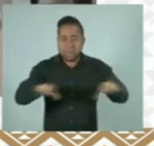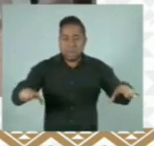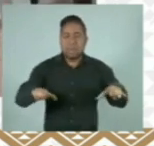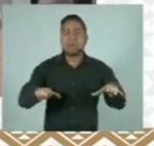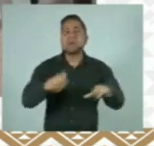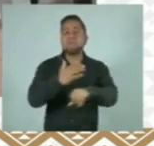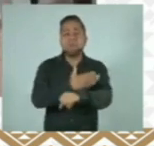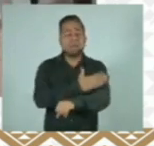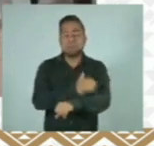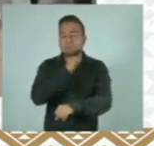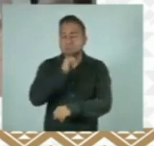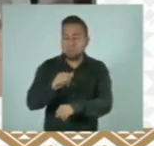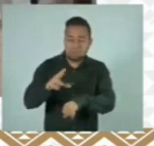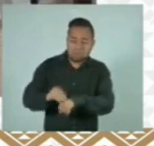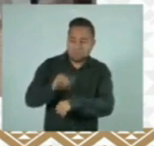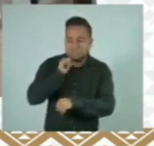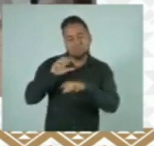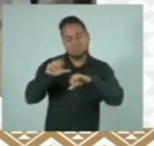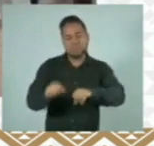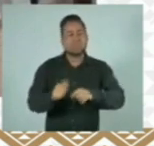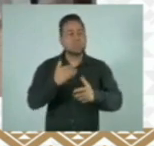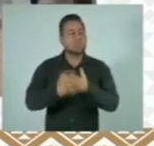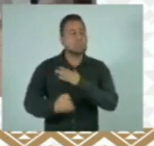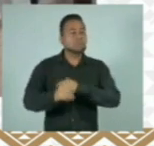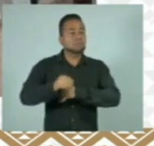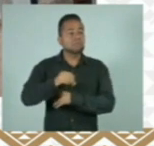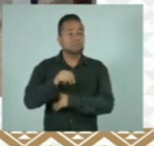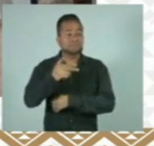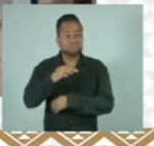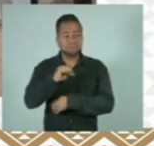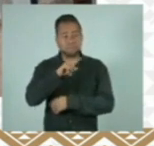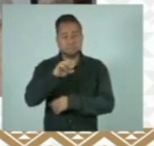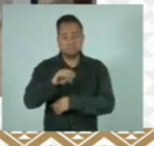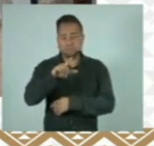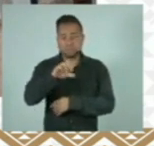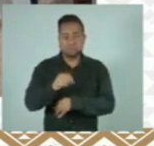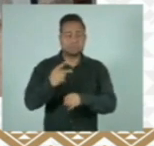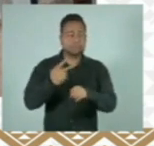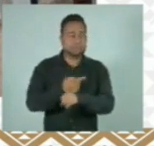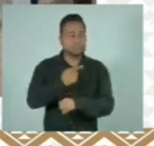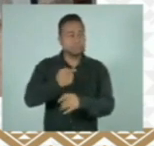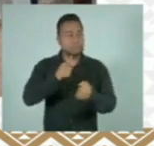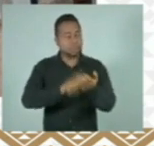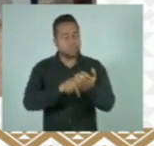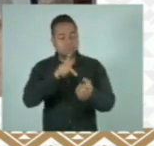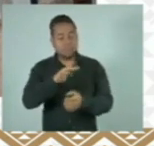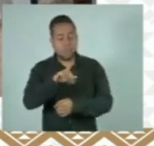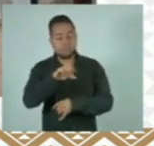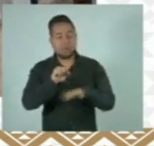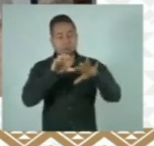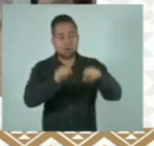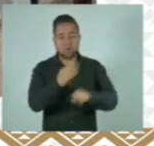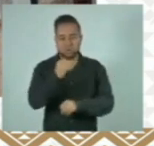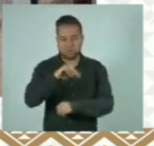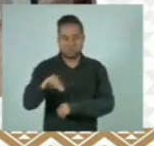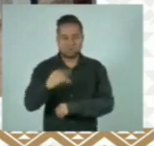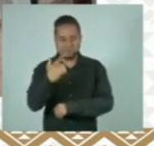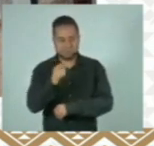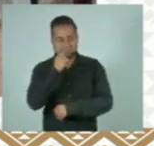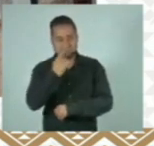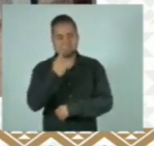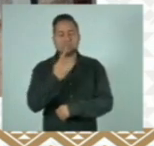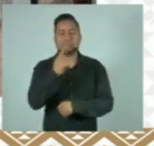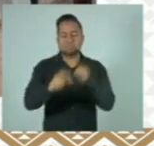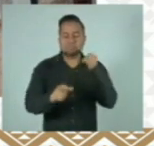María, Guasolotitlán, la policía llevó a cabo el aseguramiento y detención de Pablo N., y al hacer una inspección se localizaron un arma de corta, calibre 9 milímetros, un cargador,